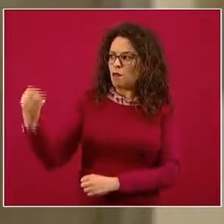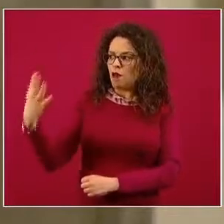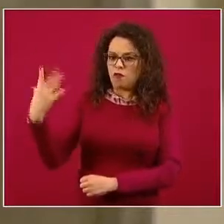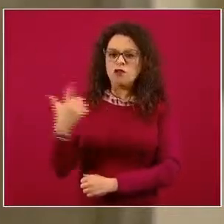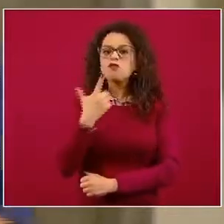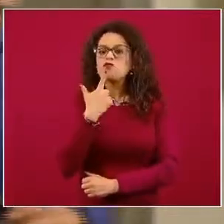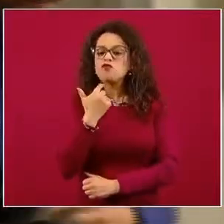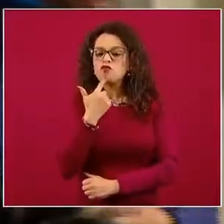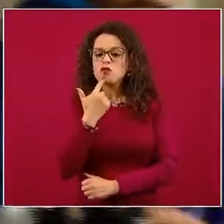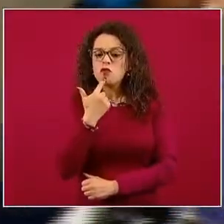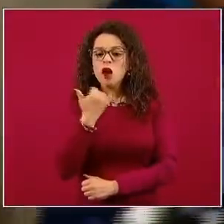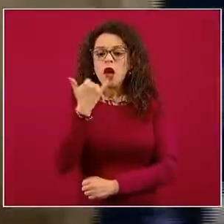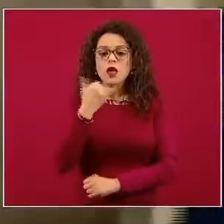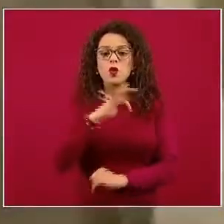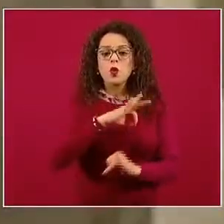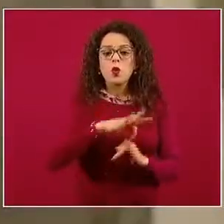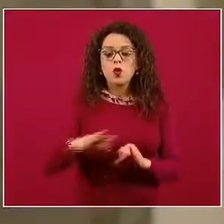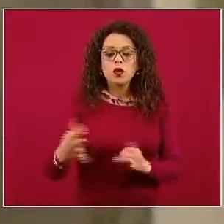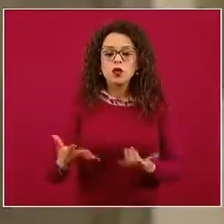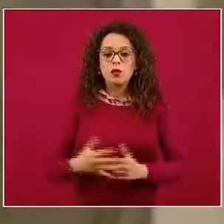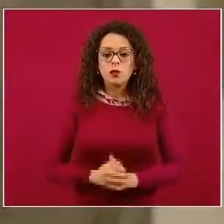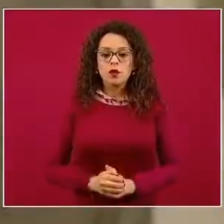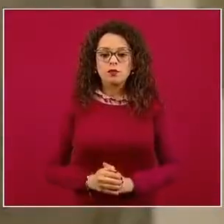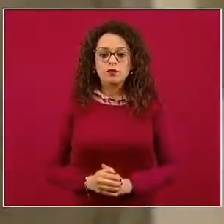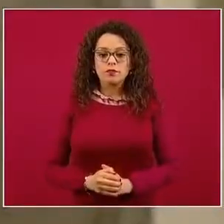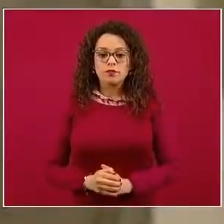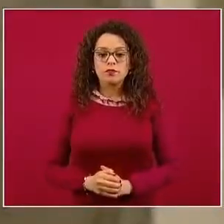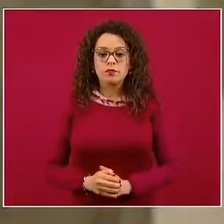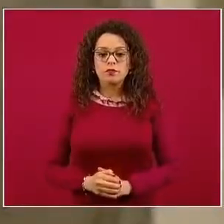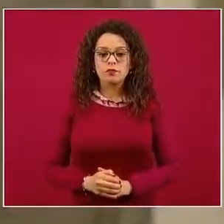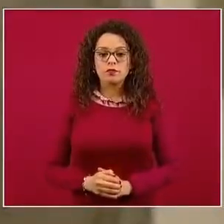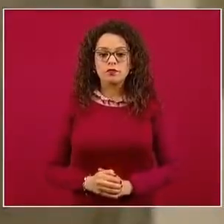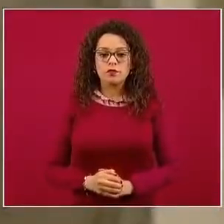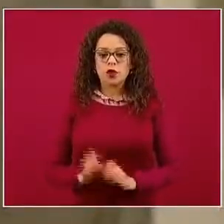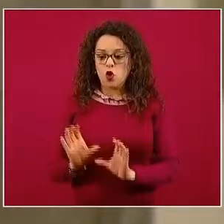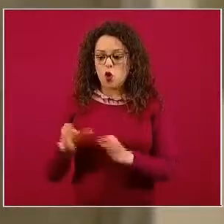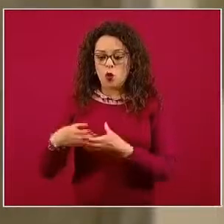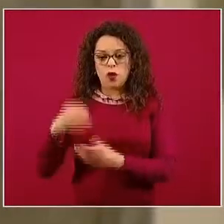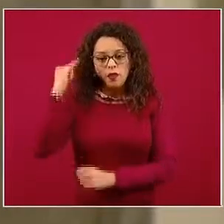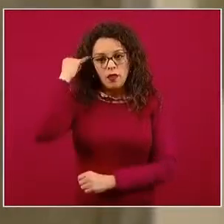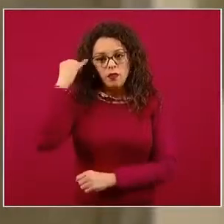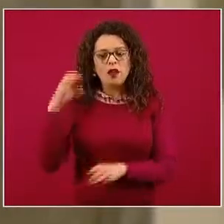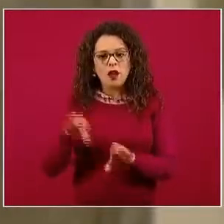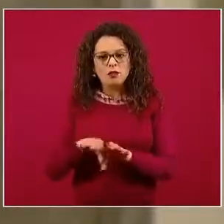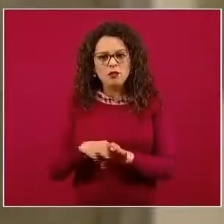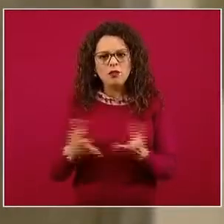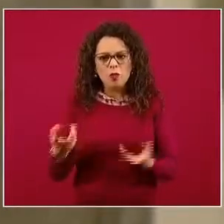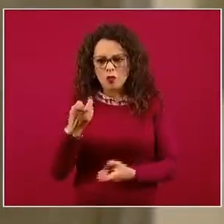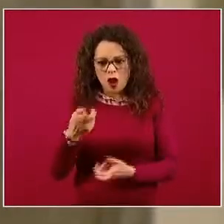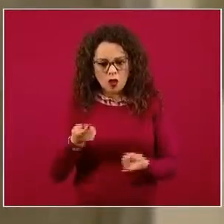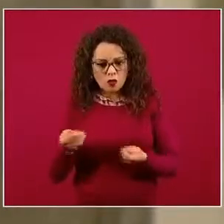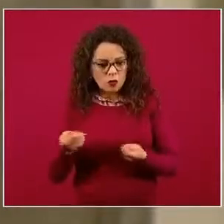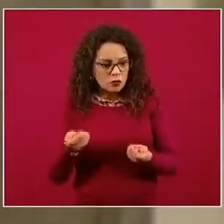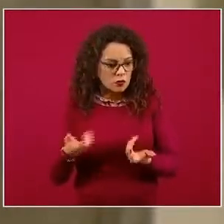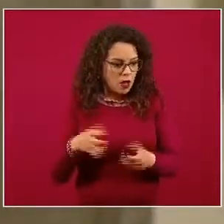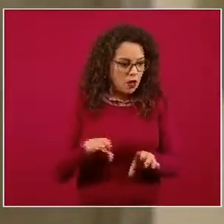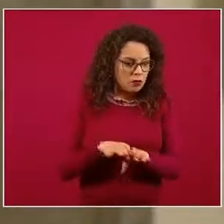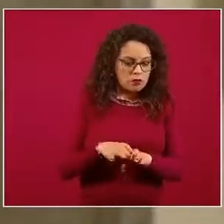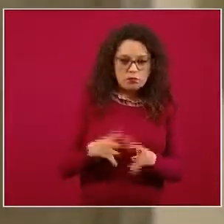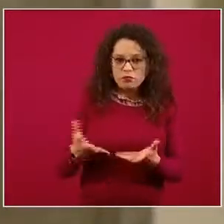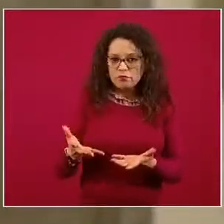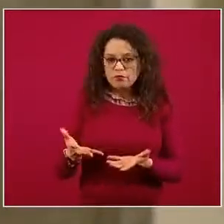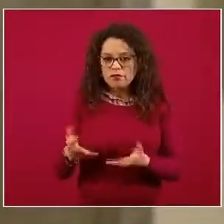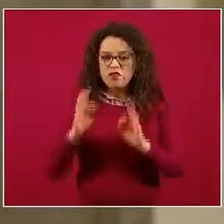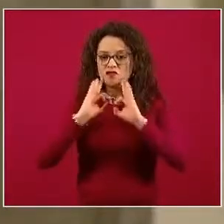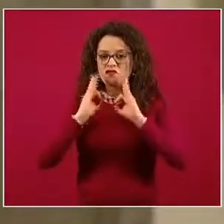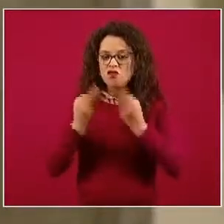Y ya por último, ¿cómo están manejando esta situación en las comunidades indígenas? ¿Cómo va a ser la manera